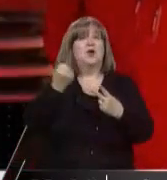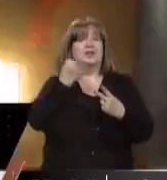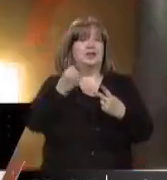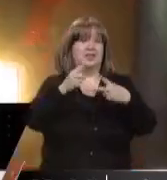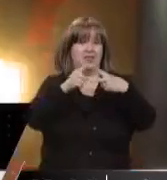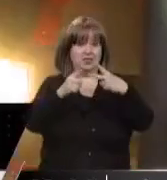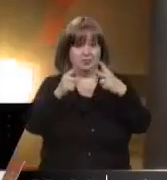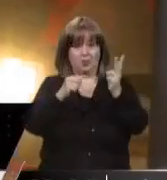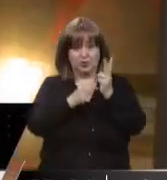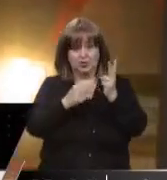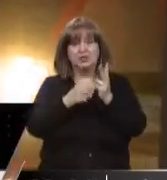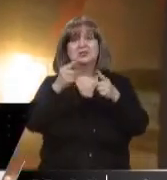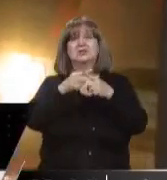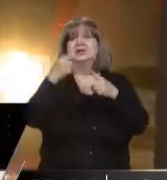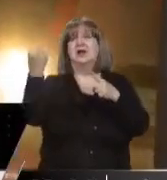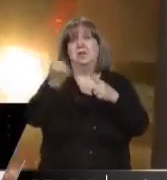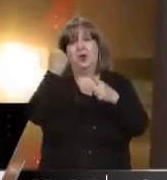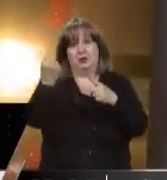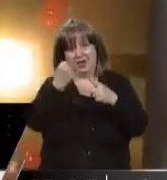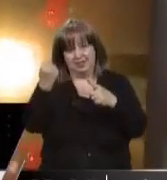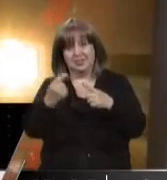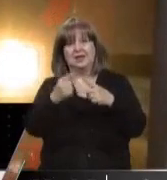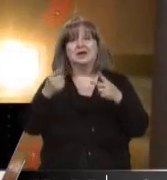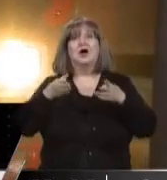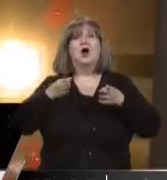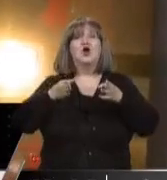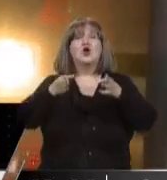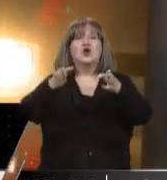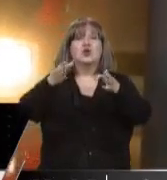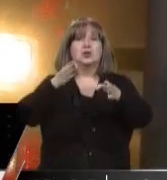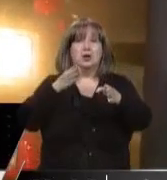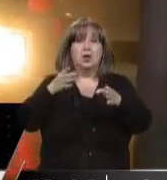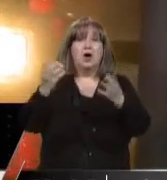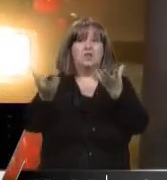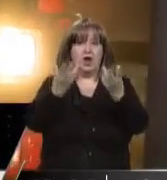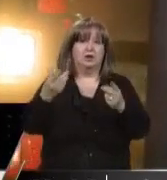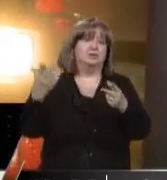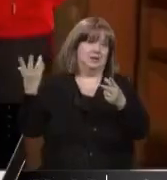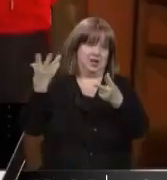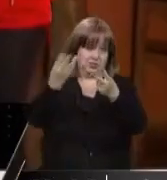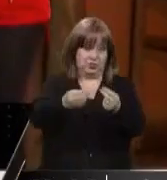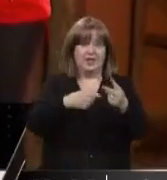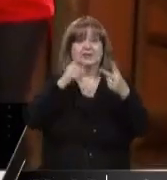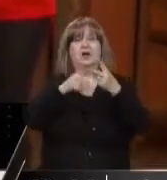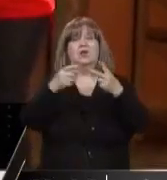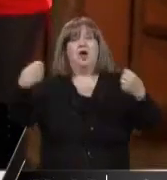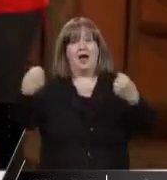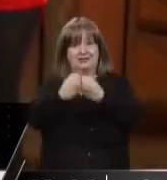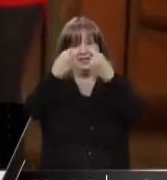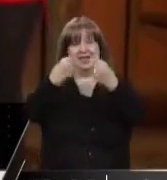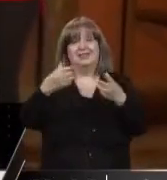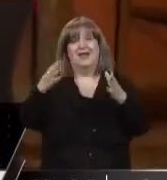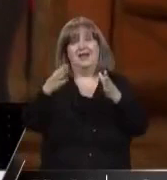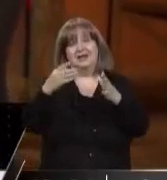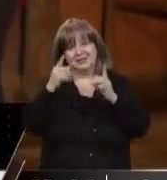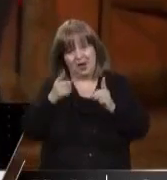para muchísimas cosas, como por ejemplo, si tenés un accidente en una ruta, los bomberos van a ser los primeros que lleguen a salvarte. Segundo, si hay un incendio cerca de tu